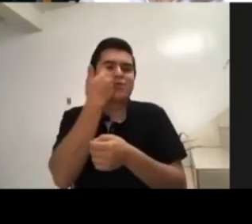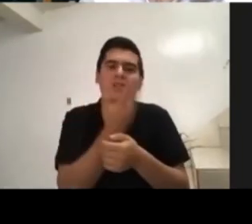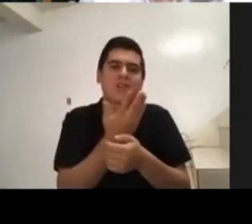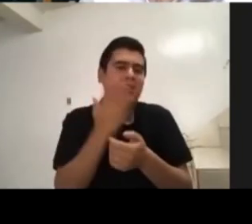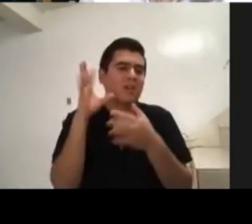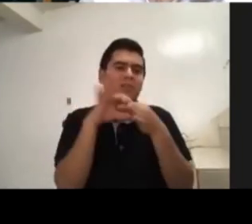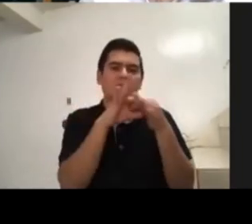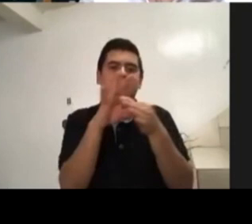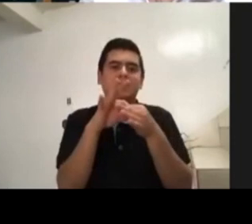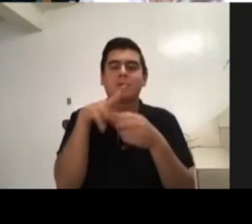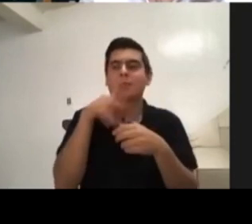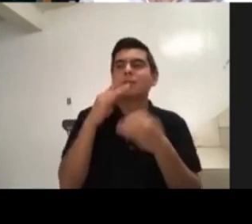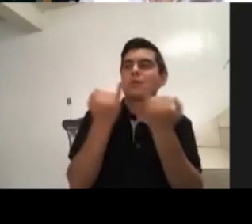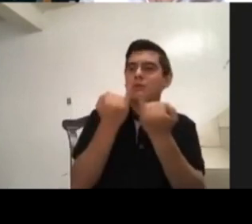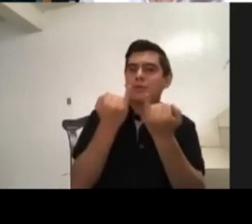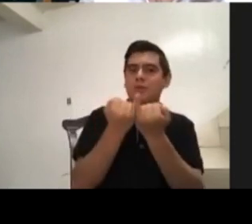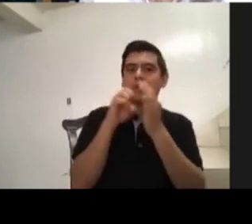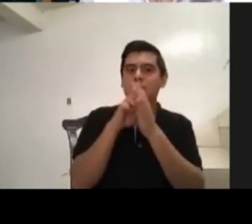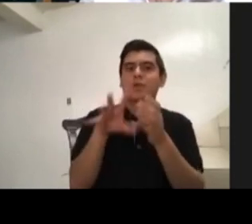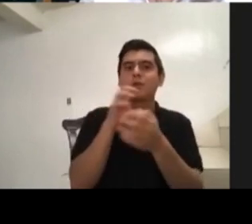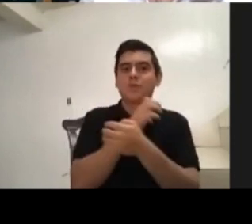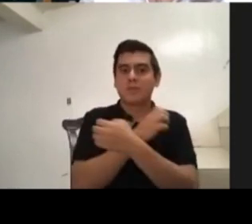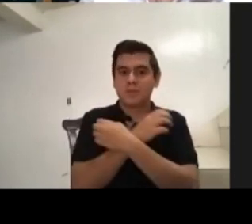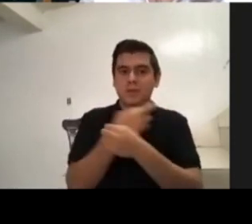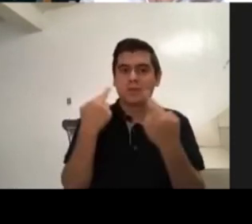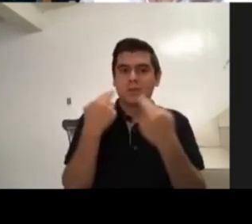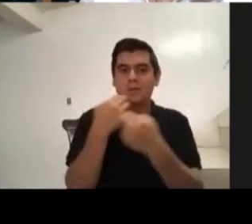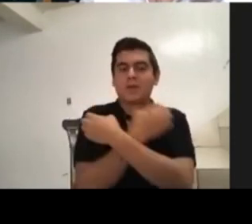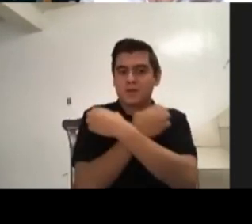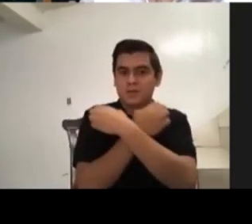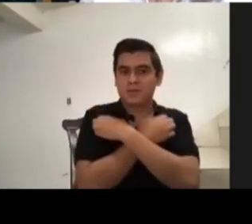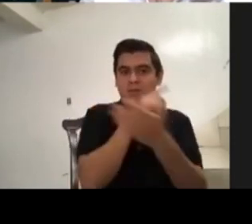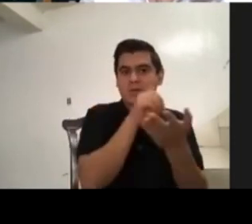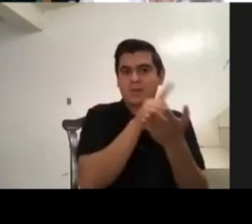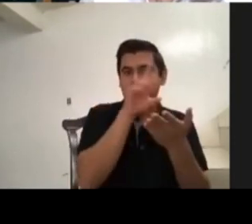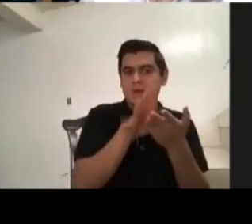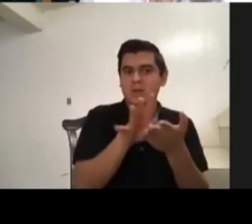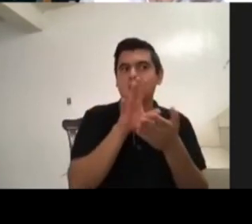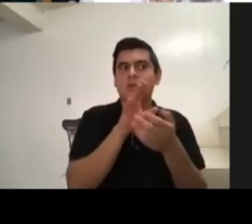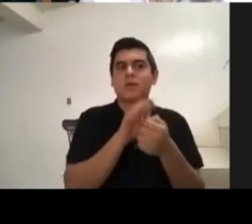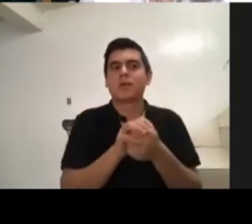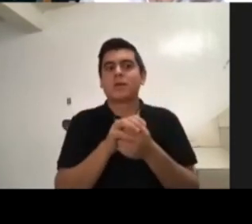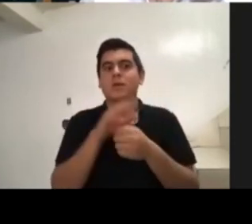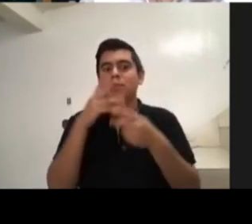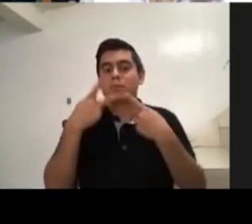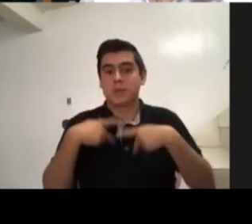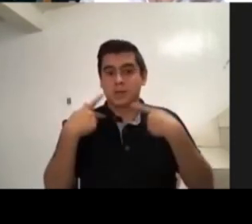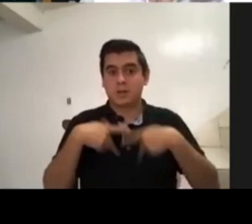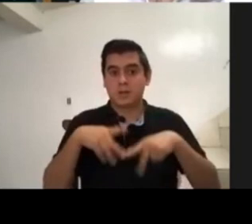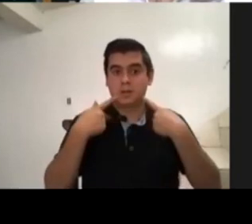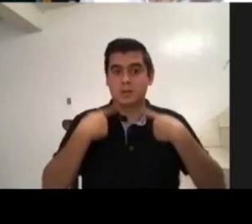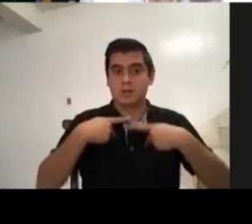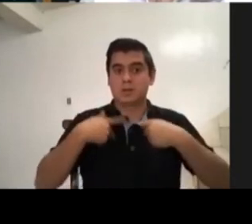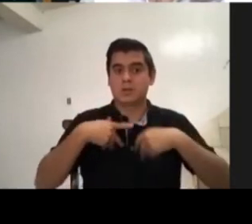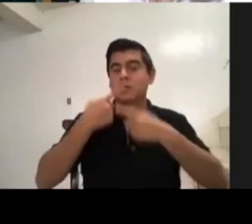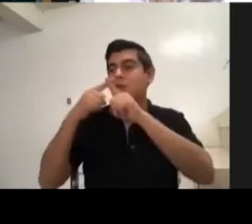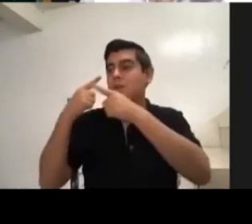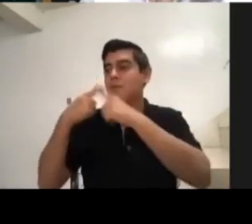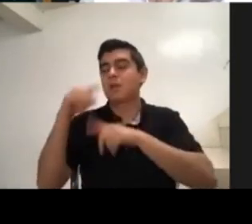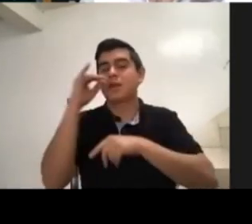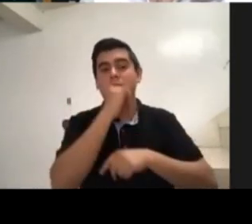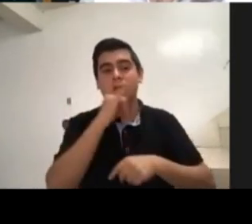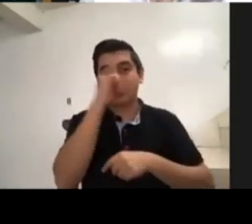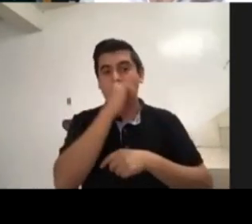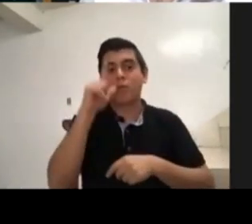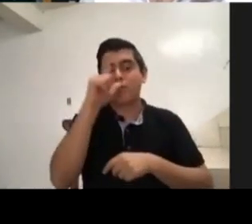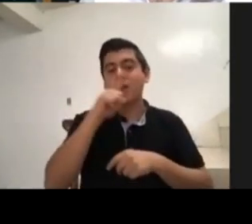de ver si una persona, por mucho que hable otra lengua, tiene un problema de discapacidad intelectual. Y estos dos extremos